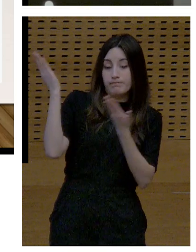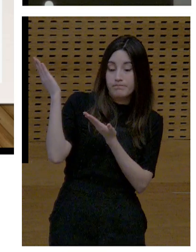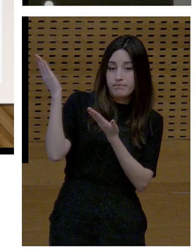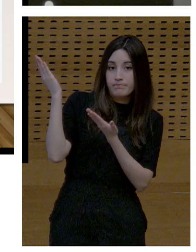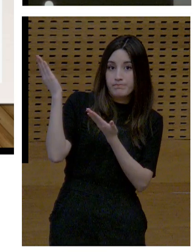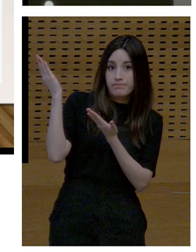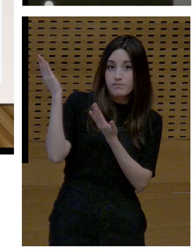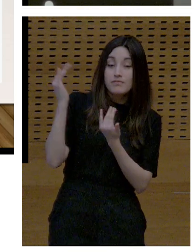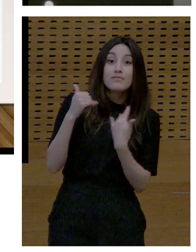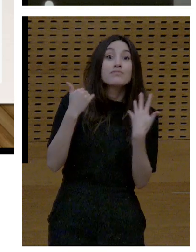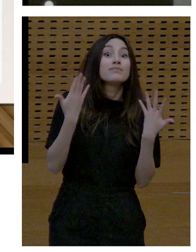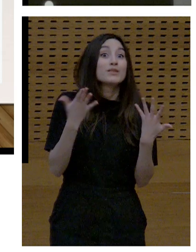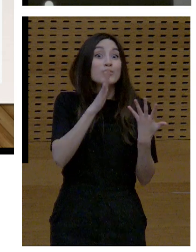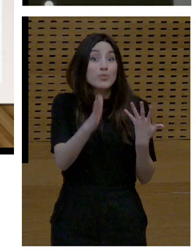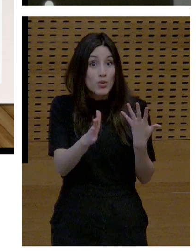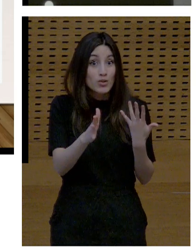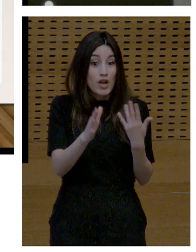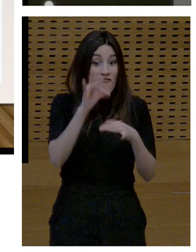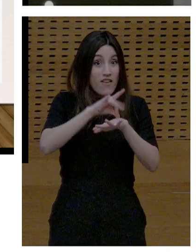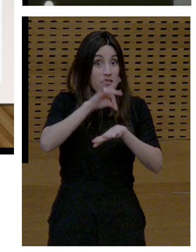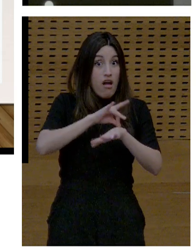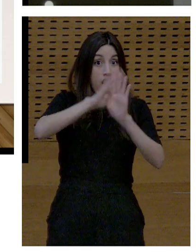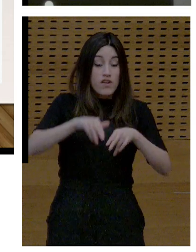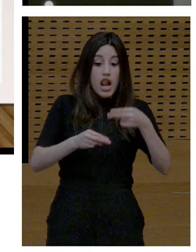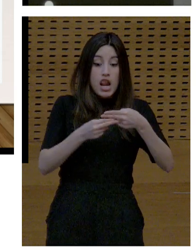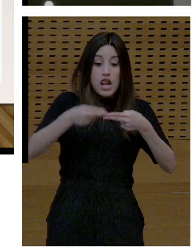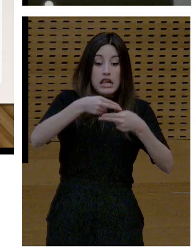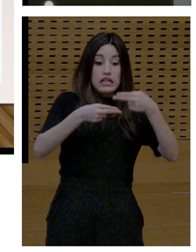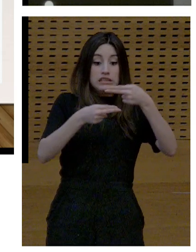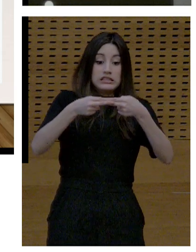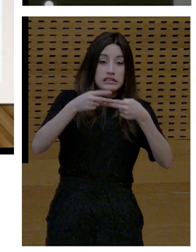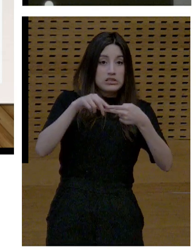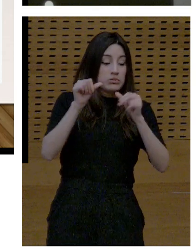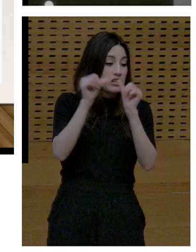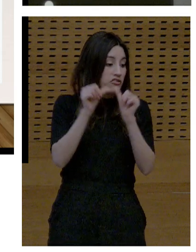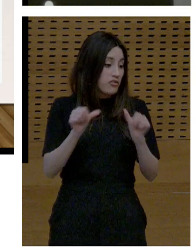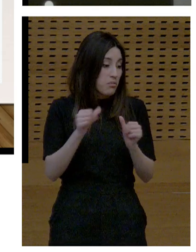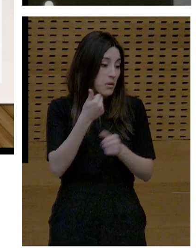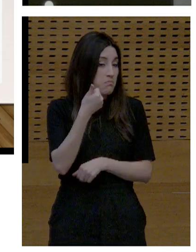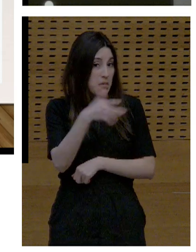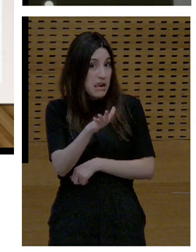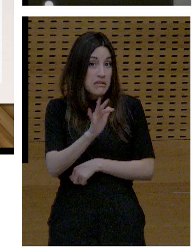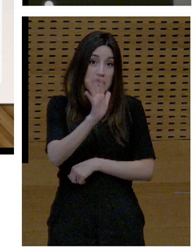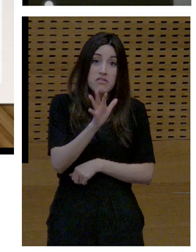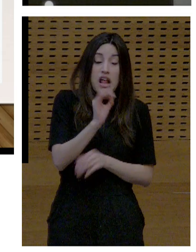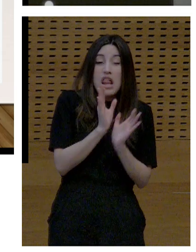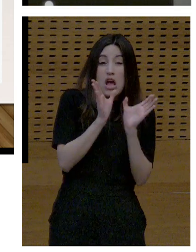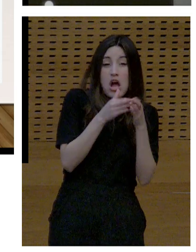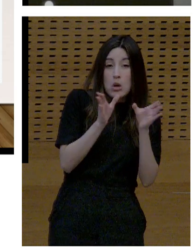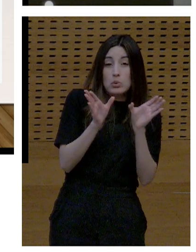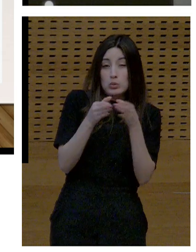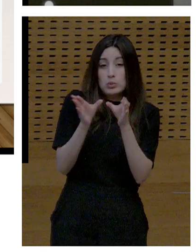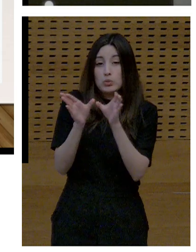enfermedad es que esta proteína se empieza a plegar raro, se empieza a plegar mal y se va agrupando y forma